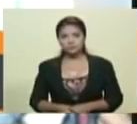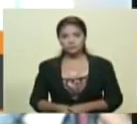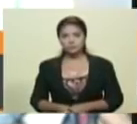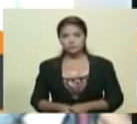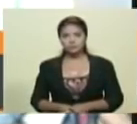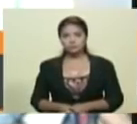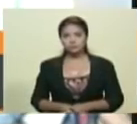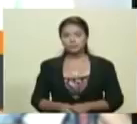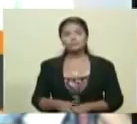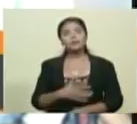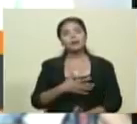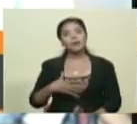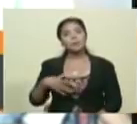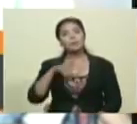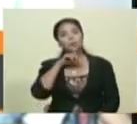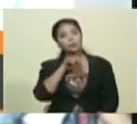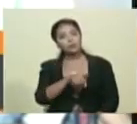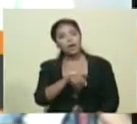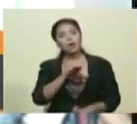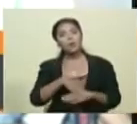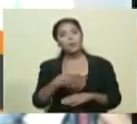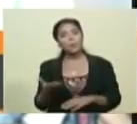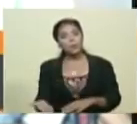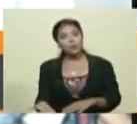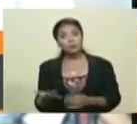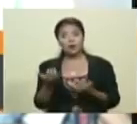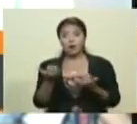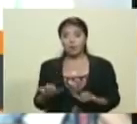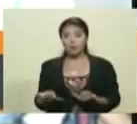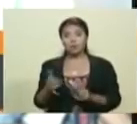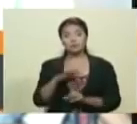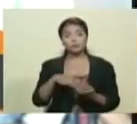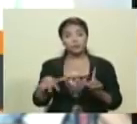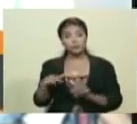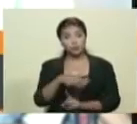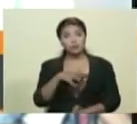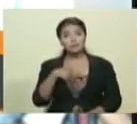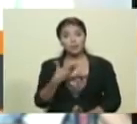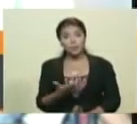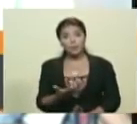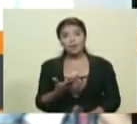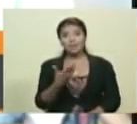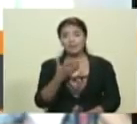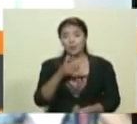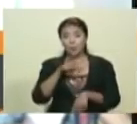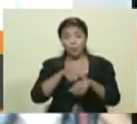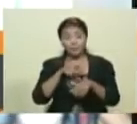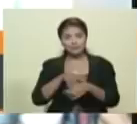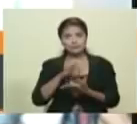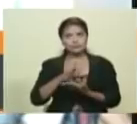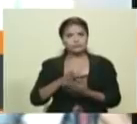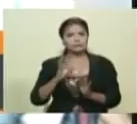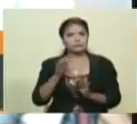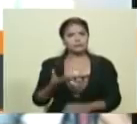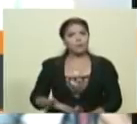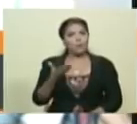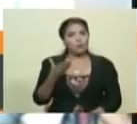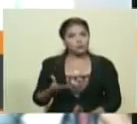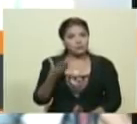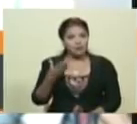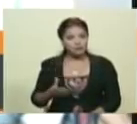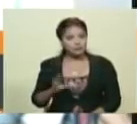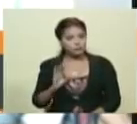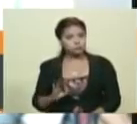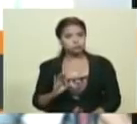Queremos preguntarle, porque estamos en un momento que se puede llamar crucial, dramático,